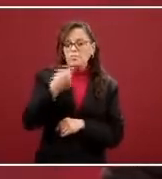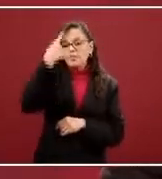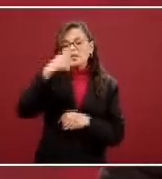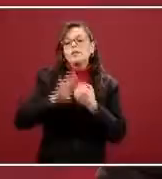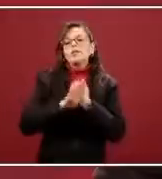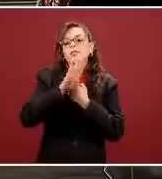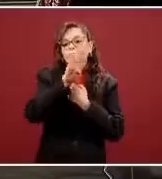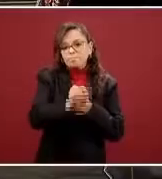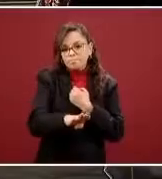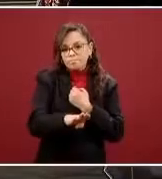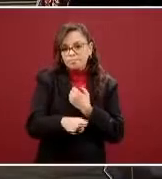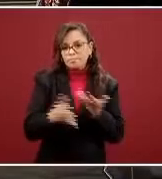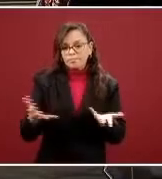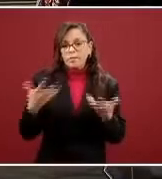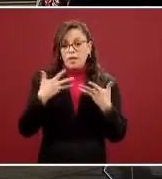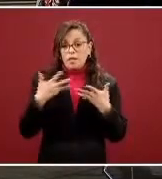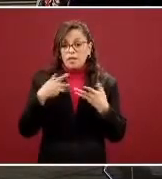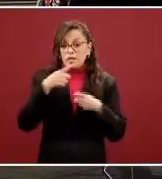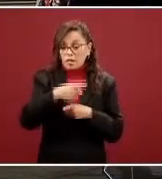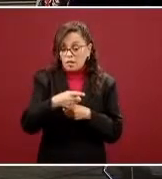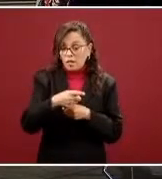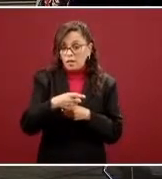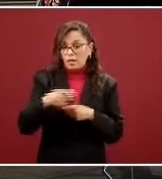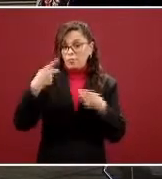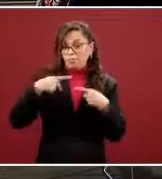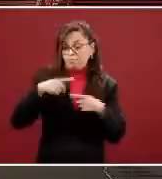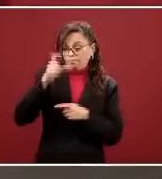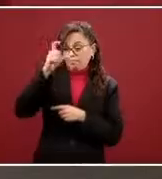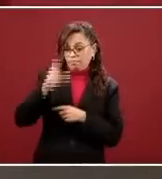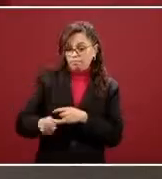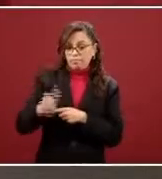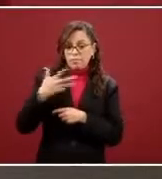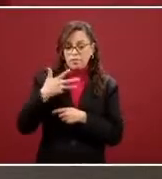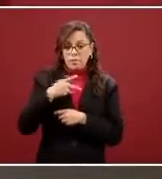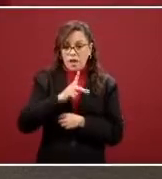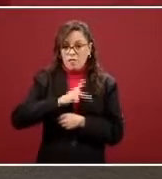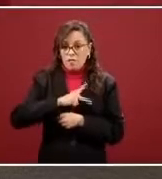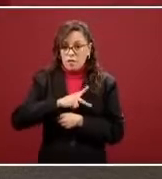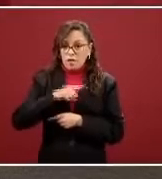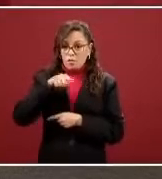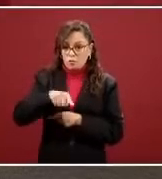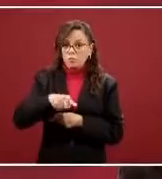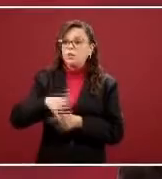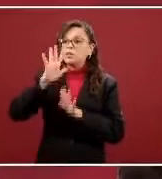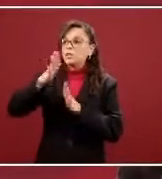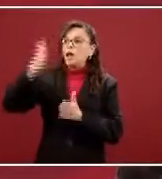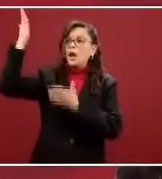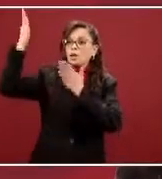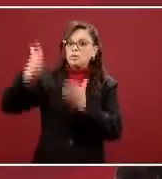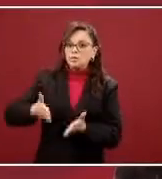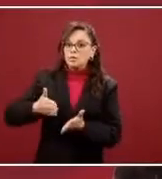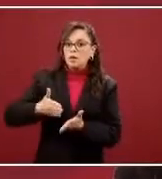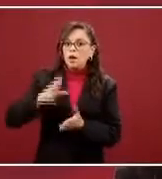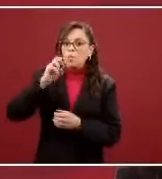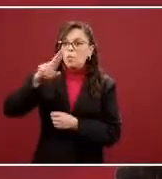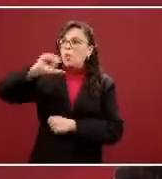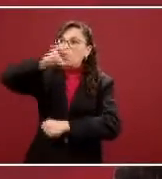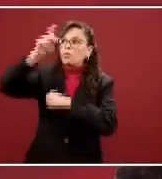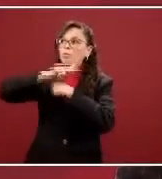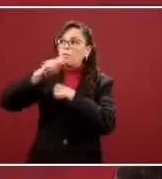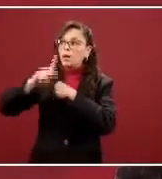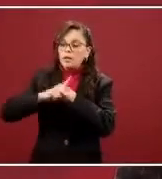En el momento en que tenemos casos importados, o sea, tenemos ya la entrada del virus al país, entonces se hace el switch a